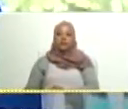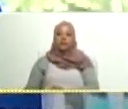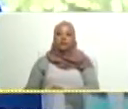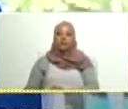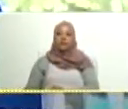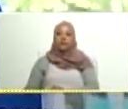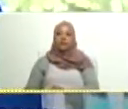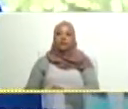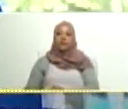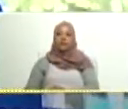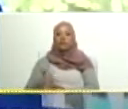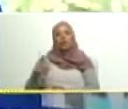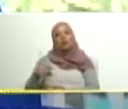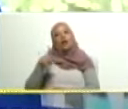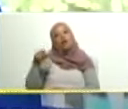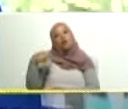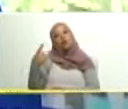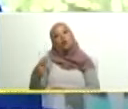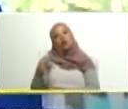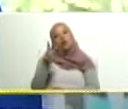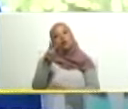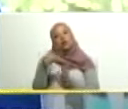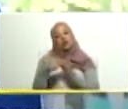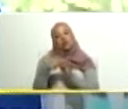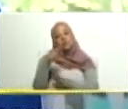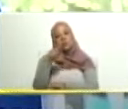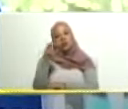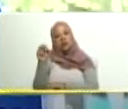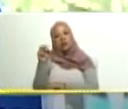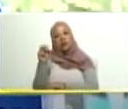Después del 2030 tendremos grandes metas, Carmen.